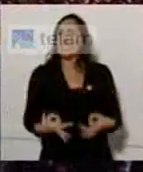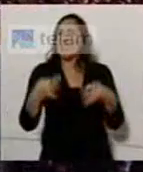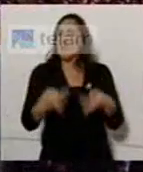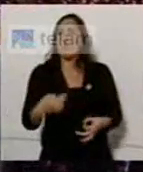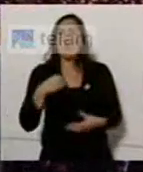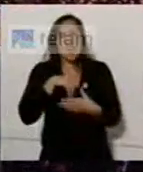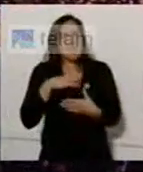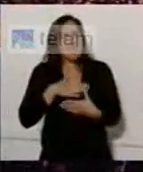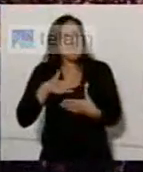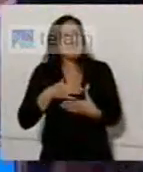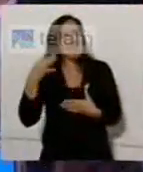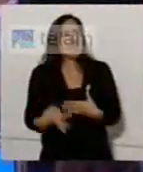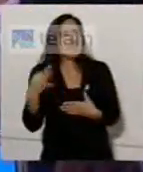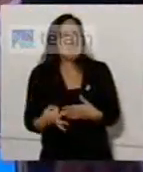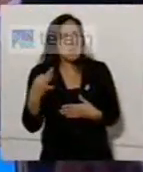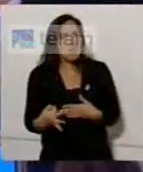Yo estoy segura